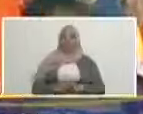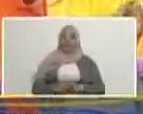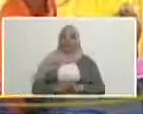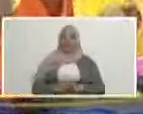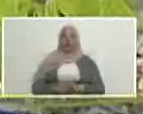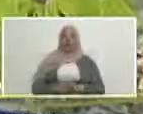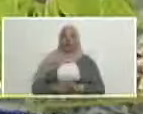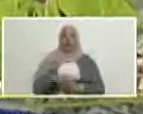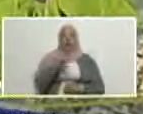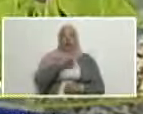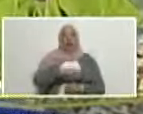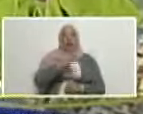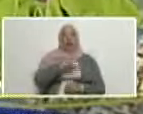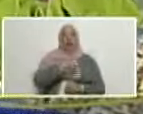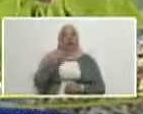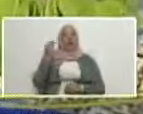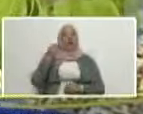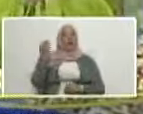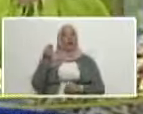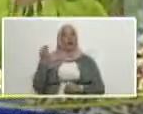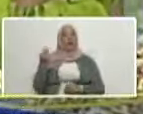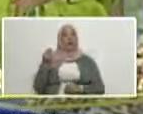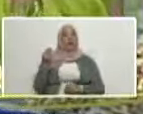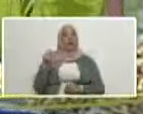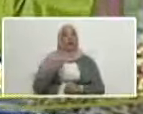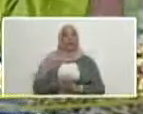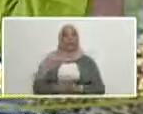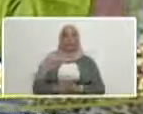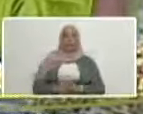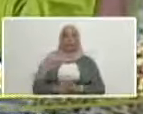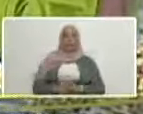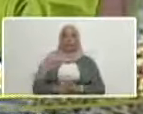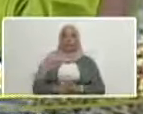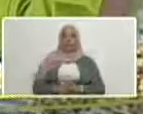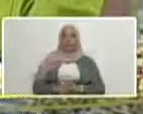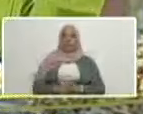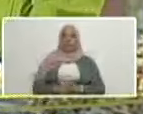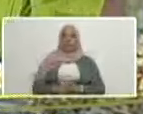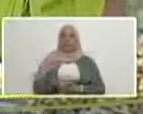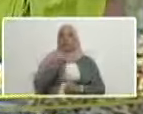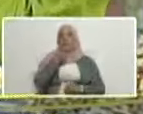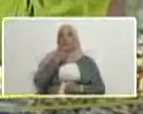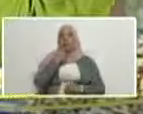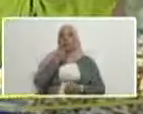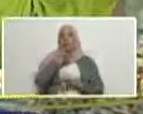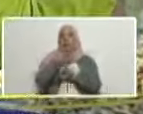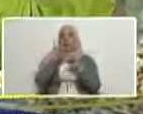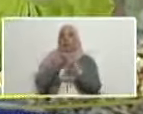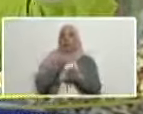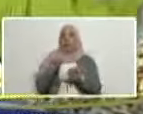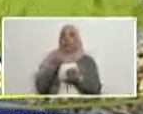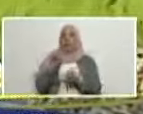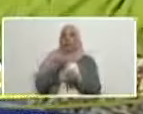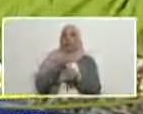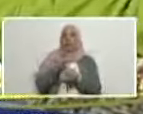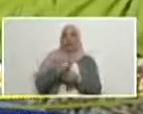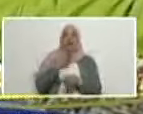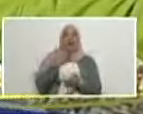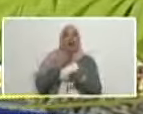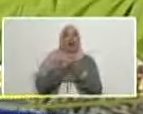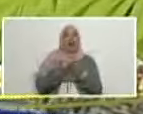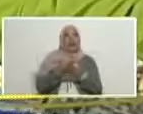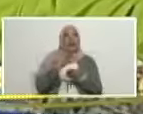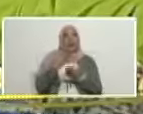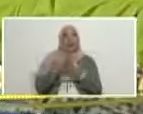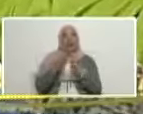Gran misión Venezuela joven, pica y se extiende. Estoy feliz de haber venido a Coro. Muchas gracias